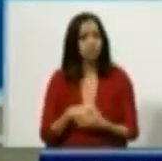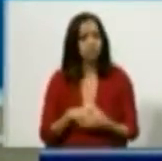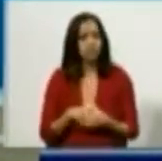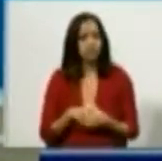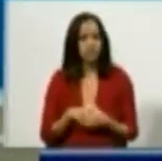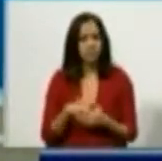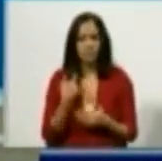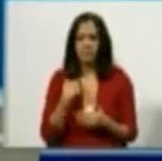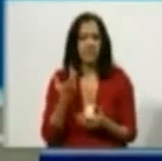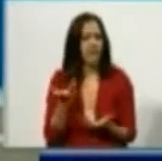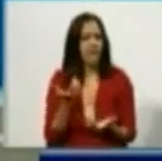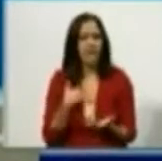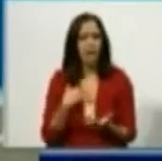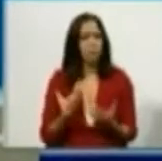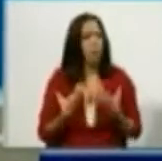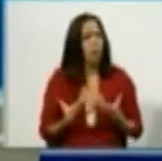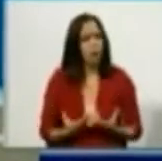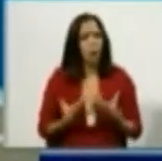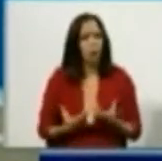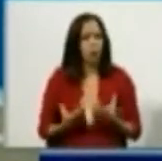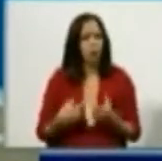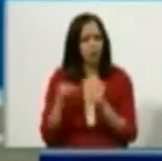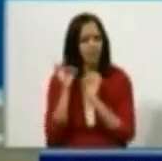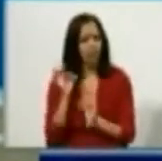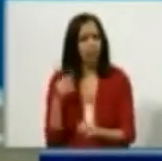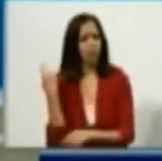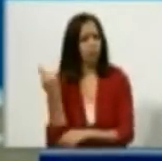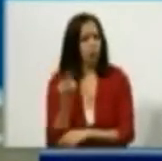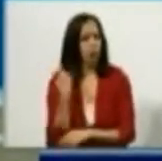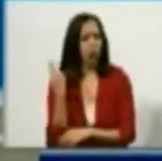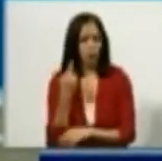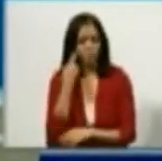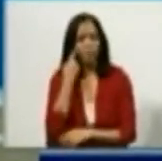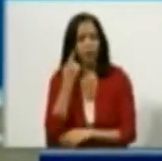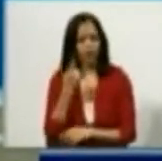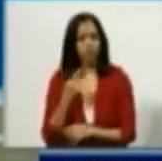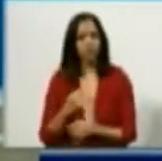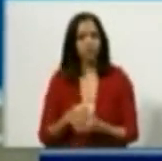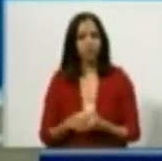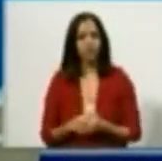qué boludo me dejó plantado viste